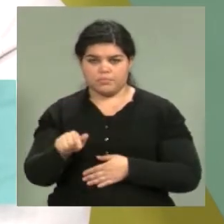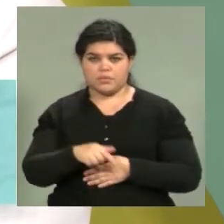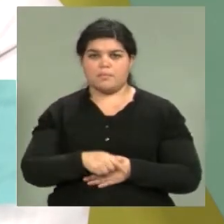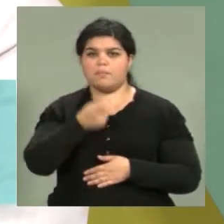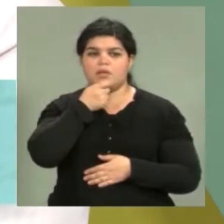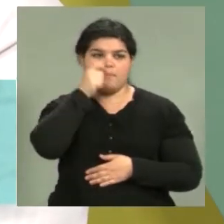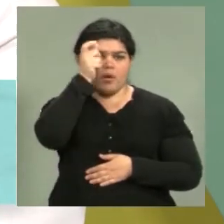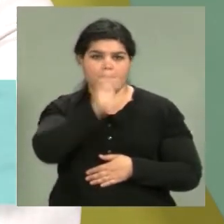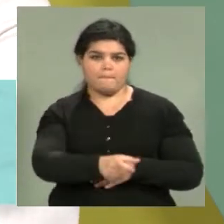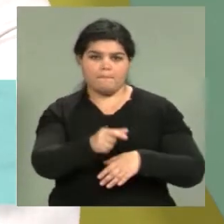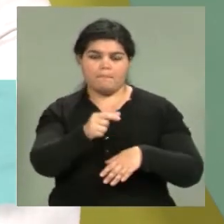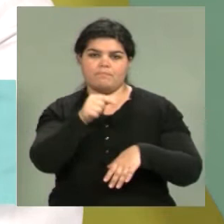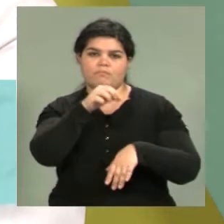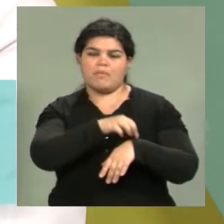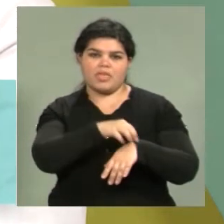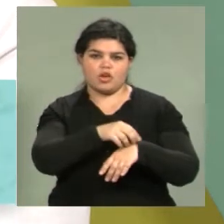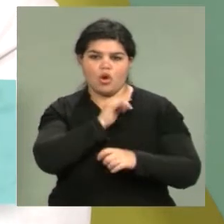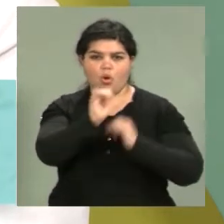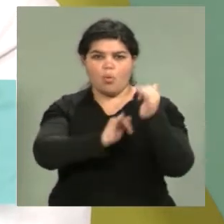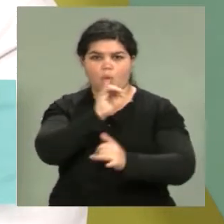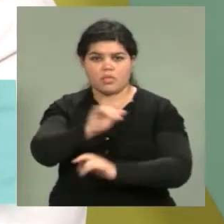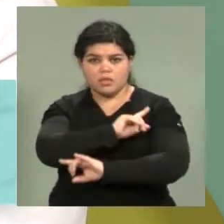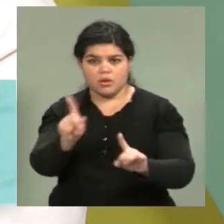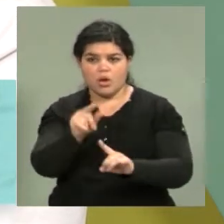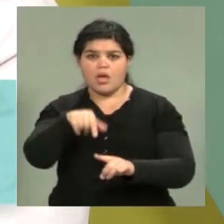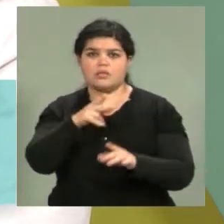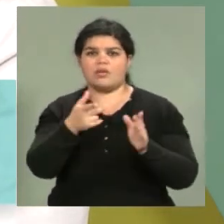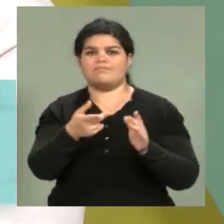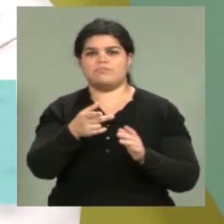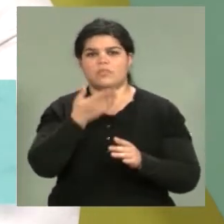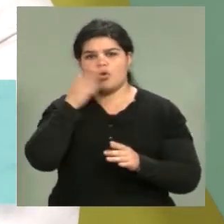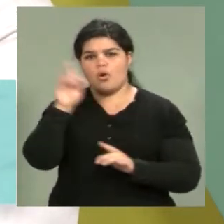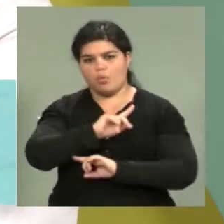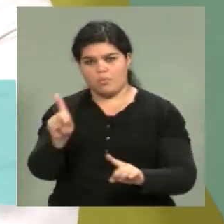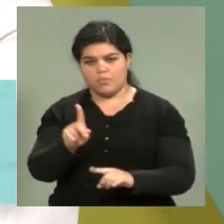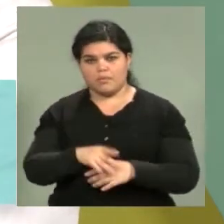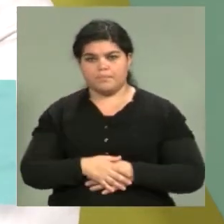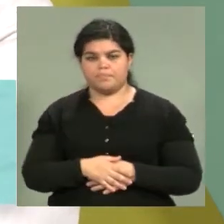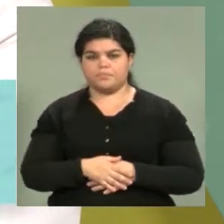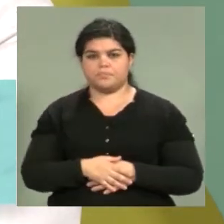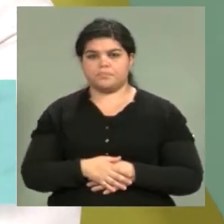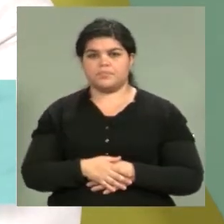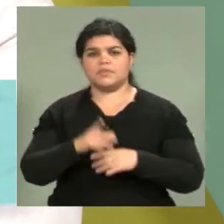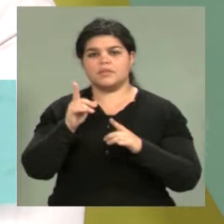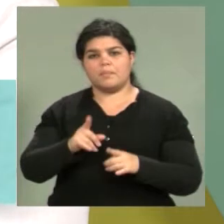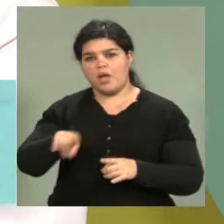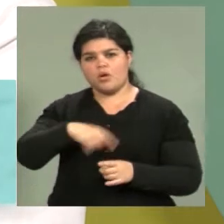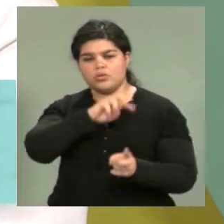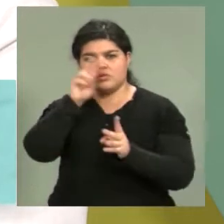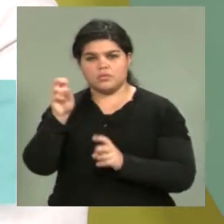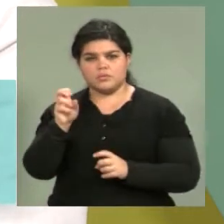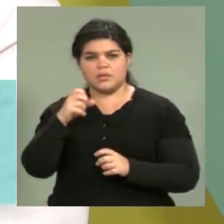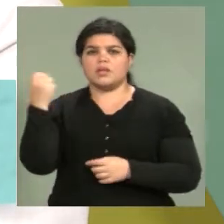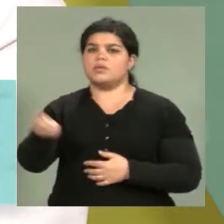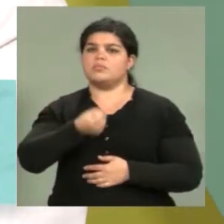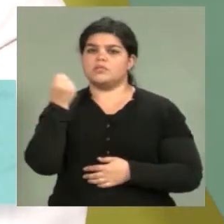que no informa al paciente. Y por otro lado, en relación al tema que se estaba hablando, creo que es importante destacar